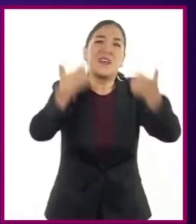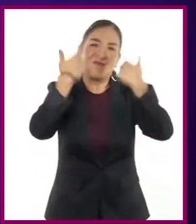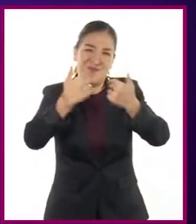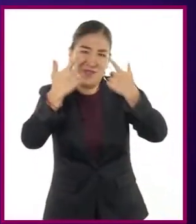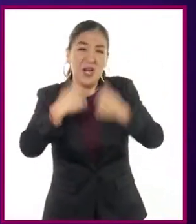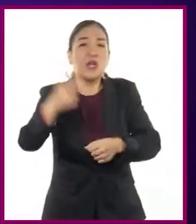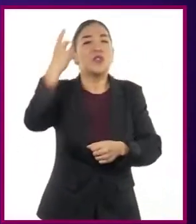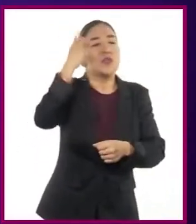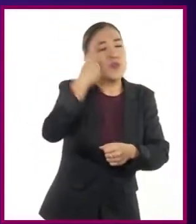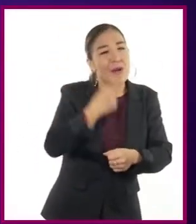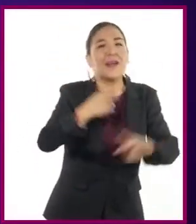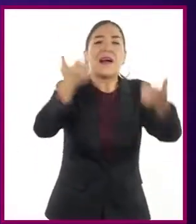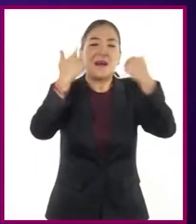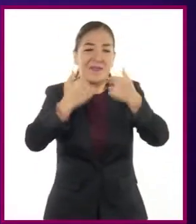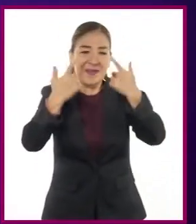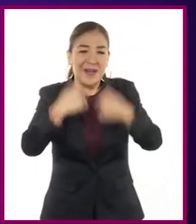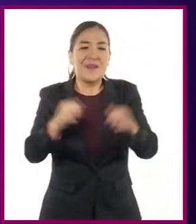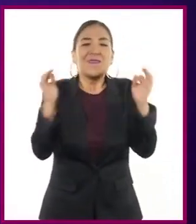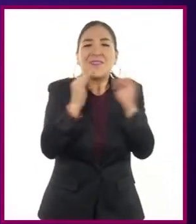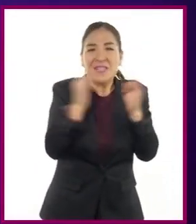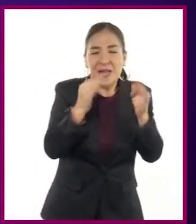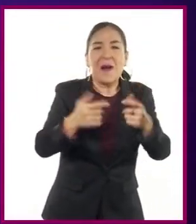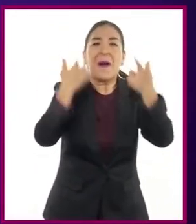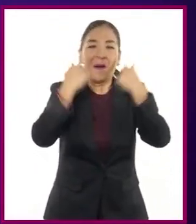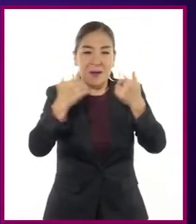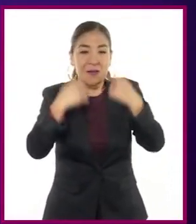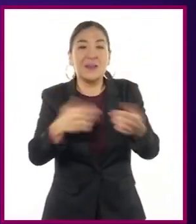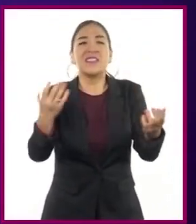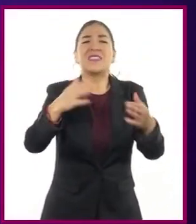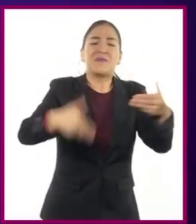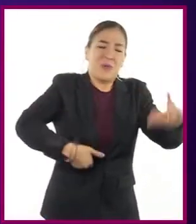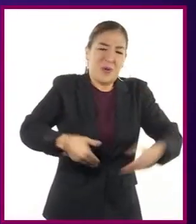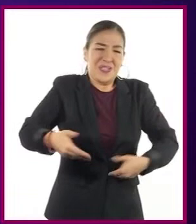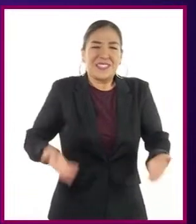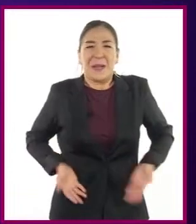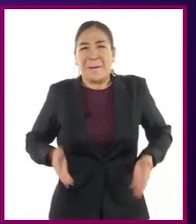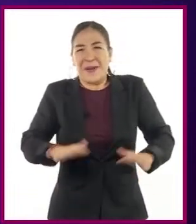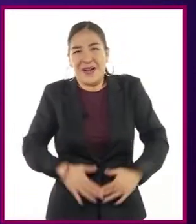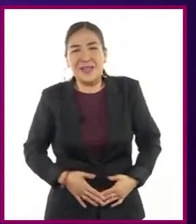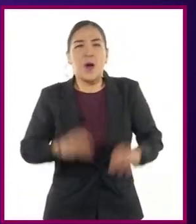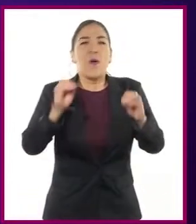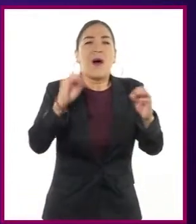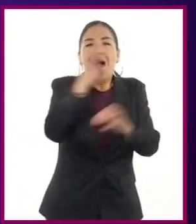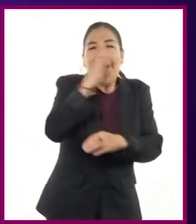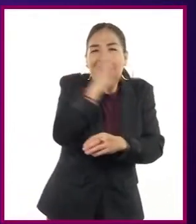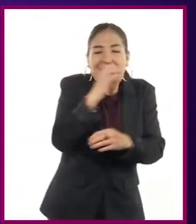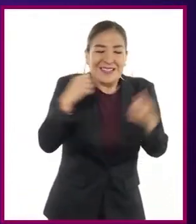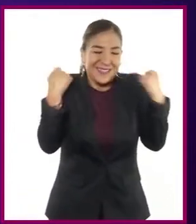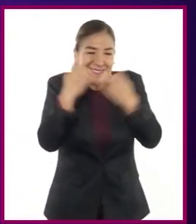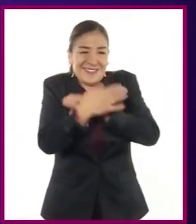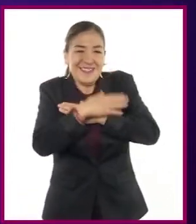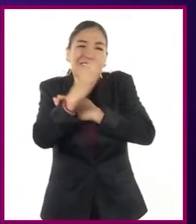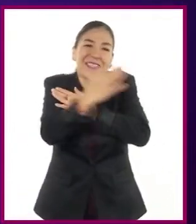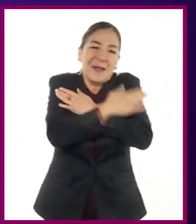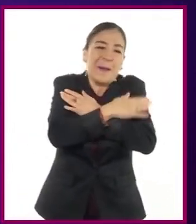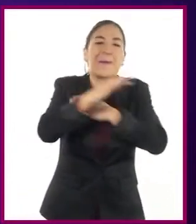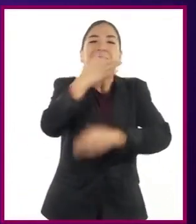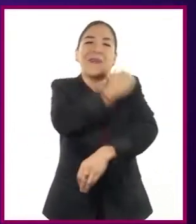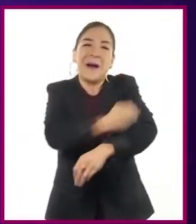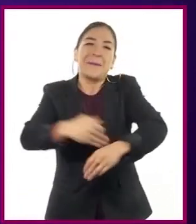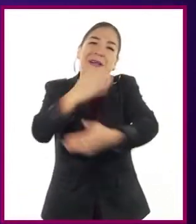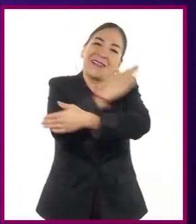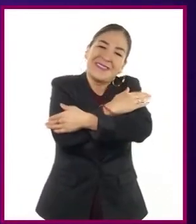o frío, o si están incómodos, si es necesario cambiarles la ropa, o cuando necesitan sentir el cariño y seguridad que les dan sus